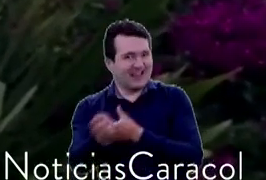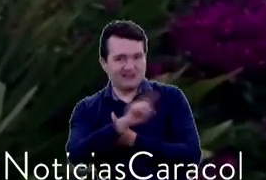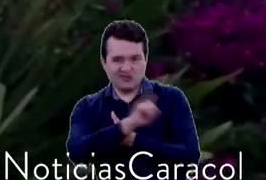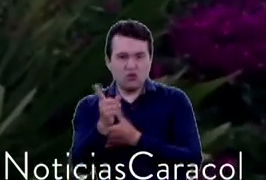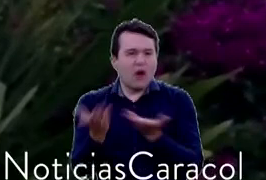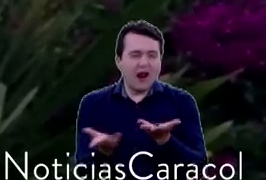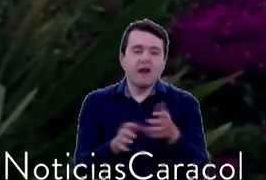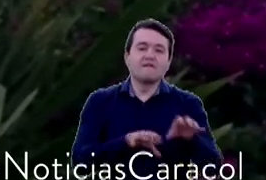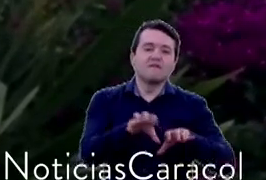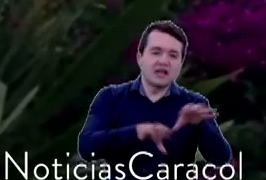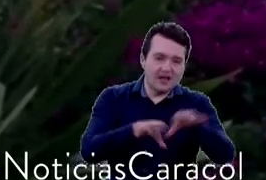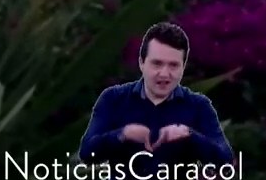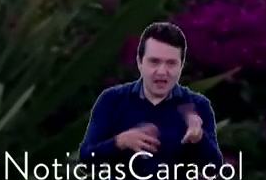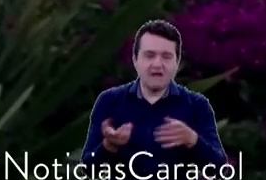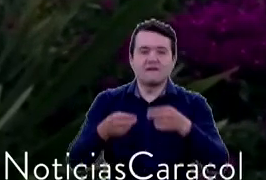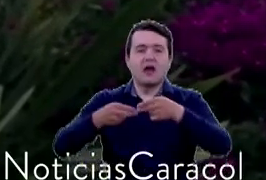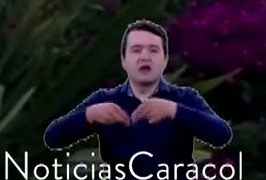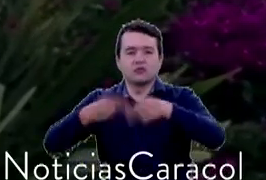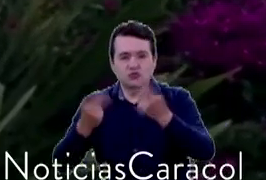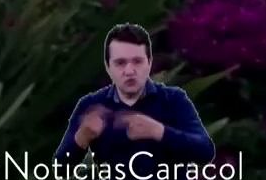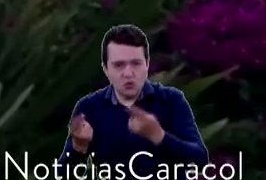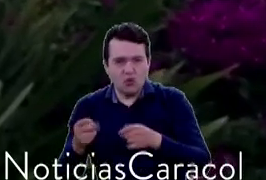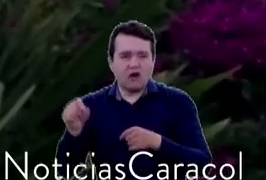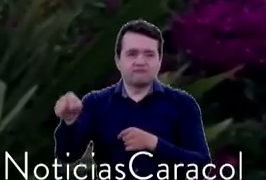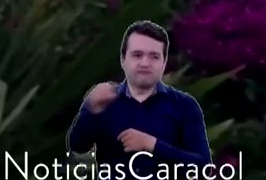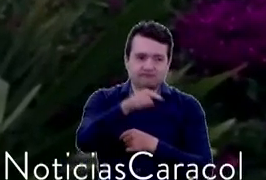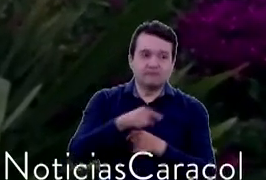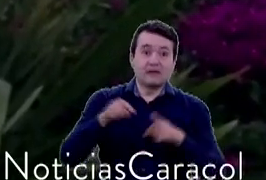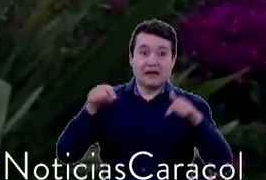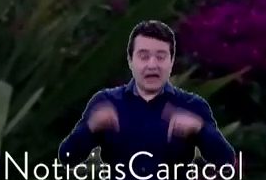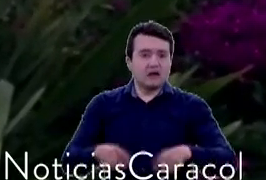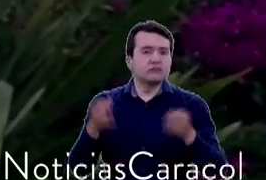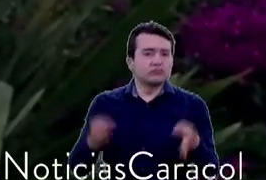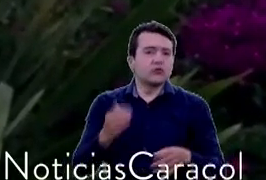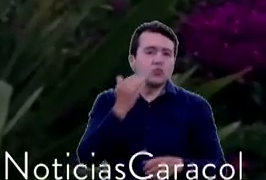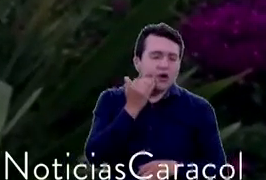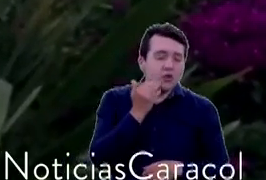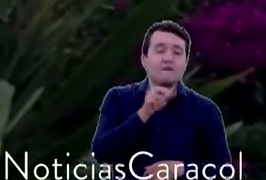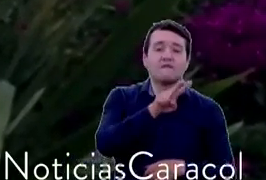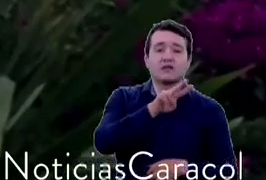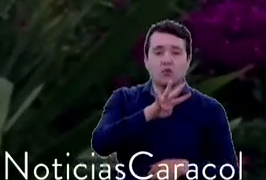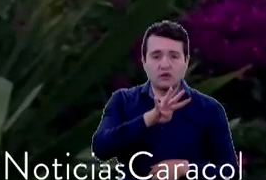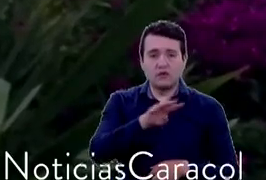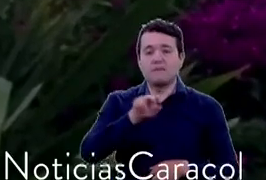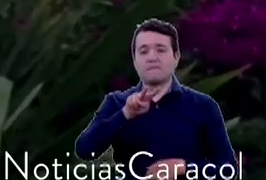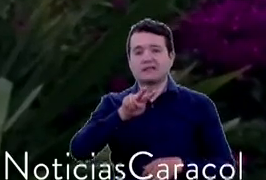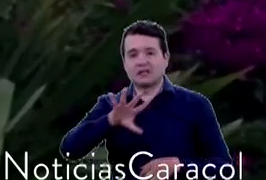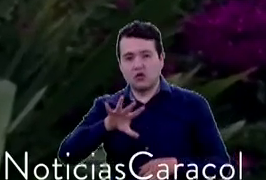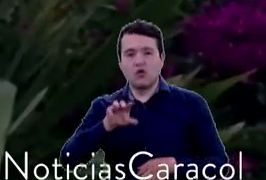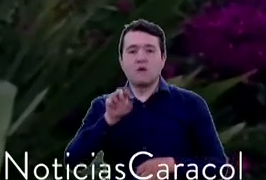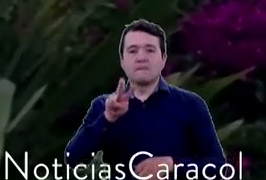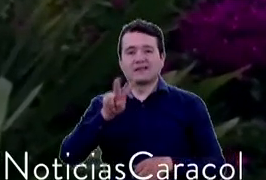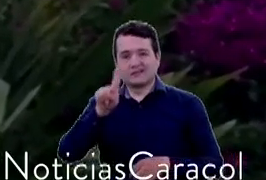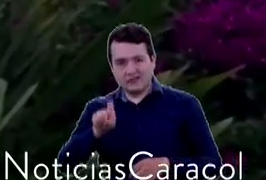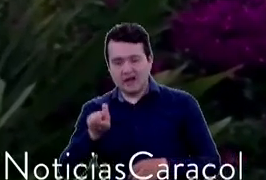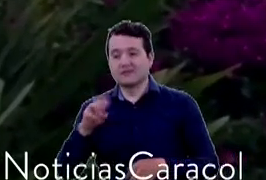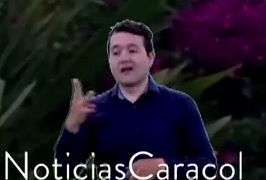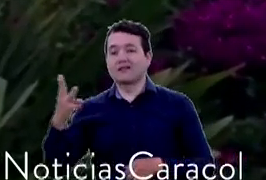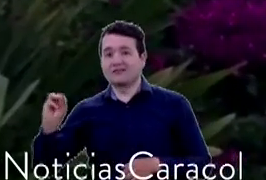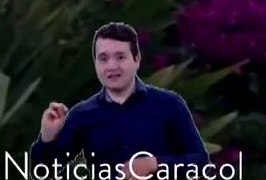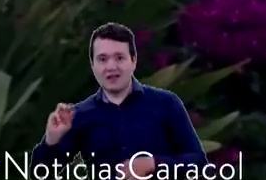este último, las medidas regirán los días 24, 25, 26, 30, 31 de diciembre y 1 y 2 de enero